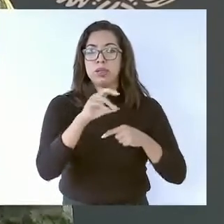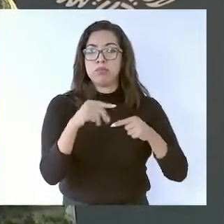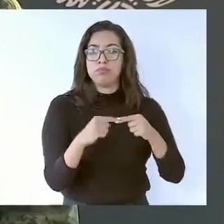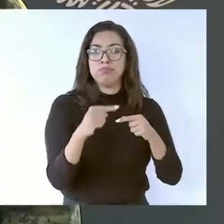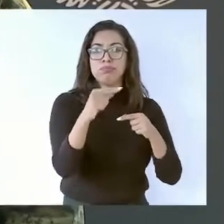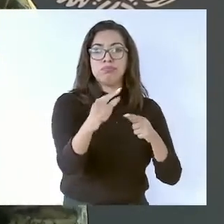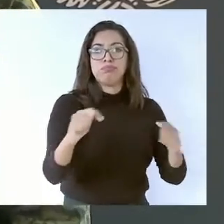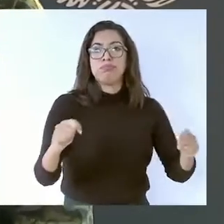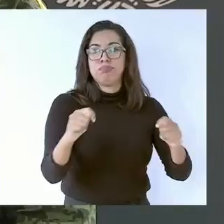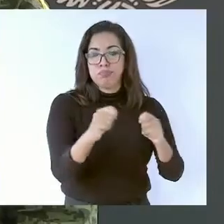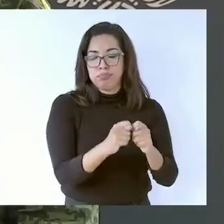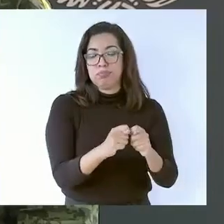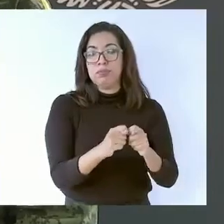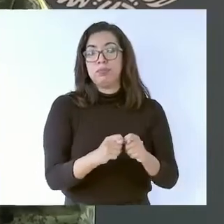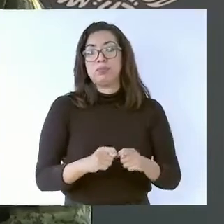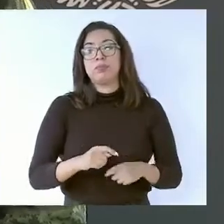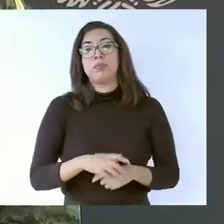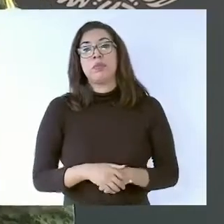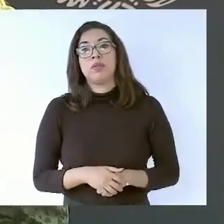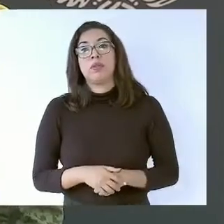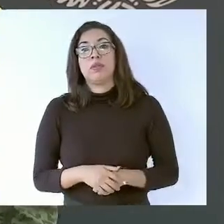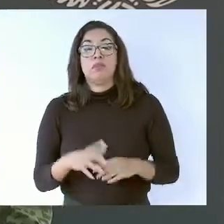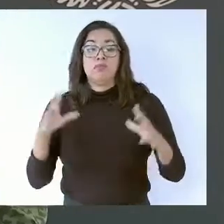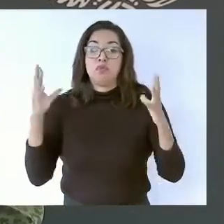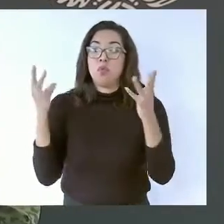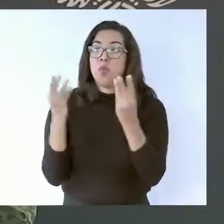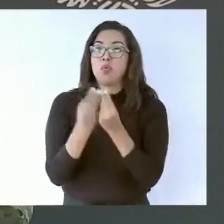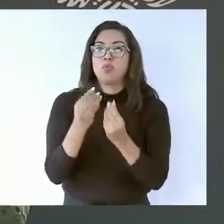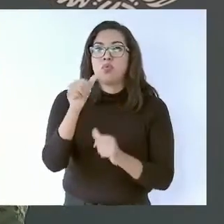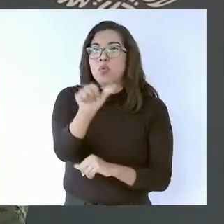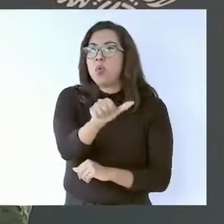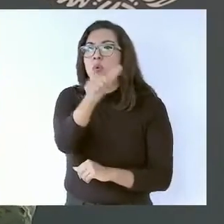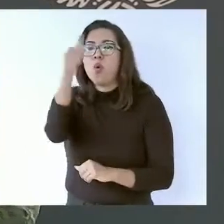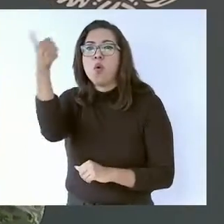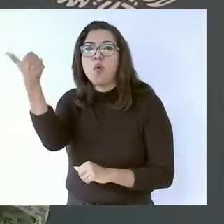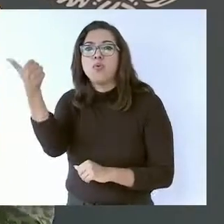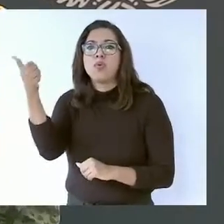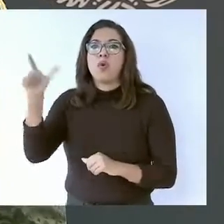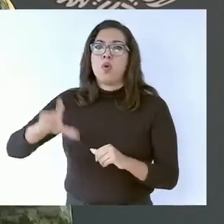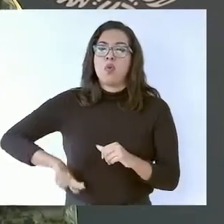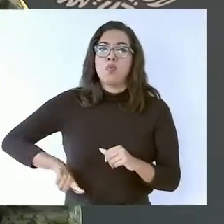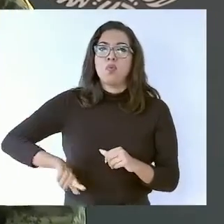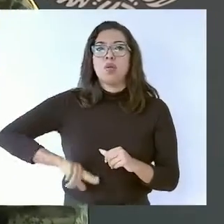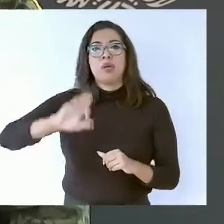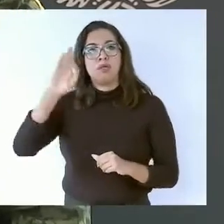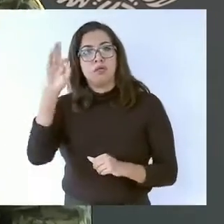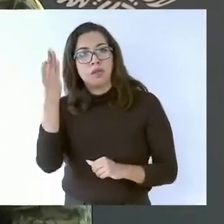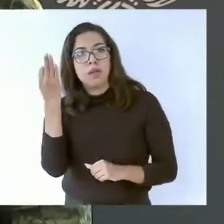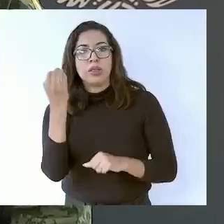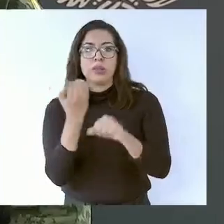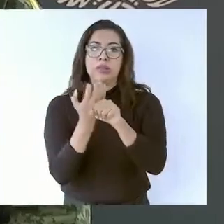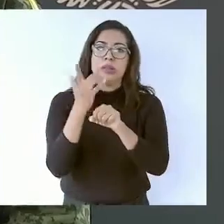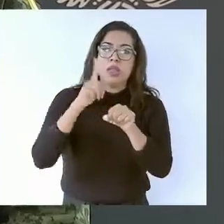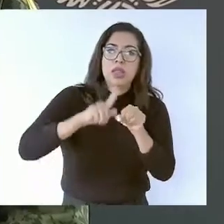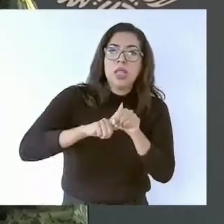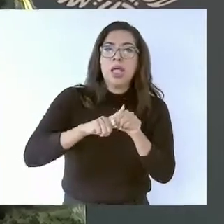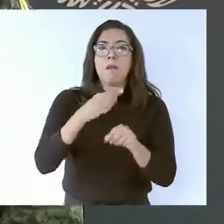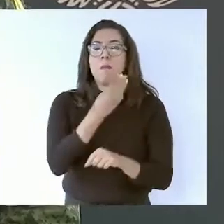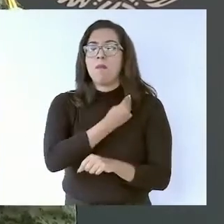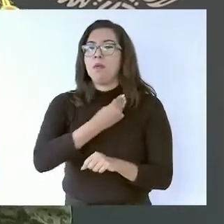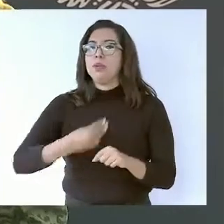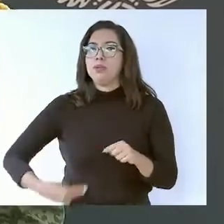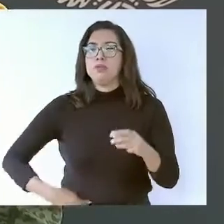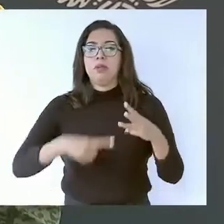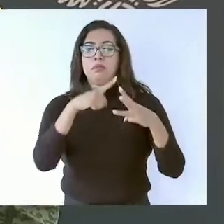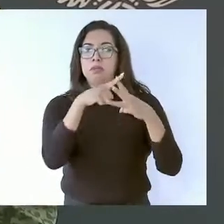los trabajos se realizarán en estrecha coordinación y cooperación con las dependencias del Ejecutivo Federal y los gobiernos estatales y municipales.